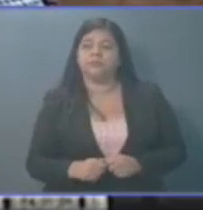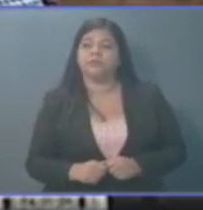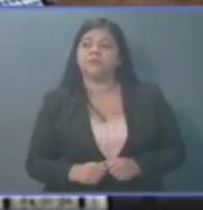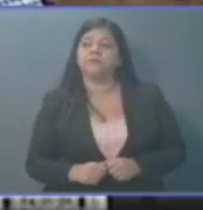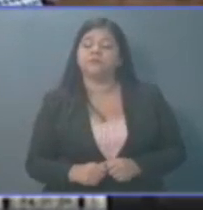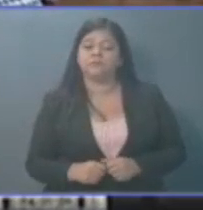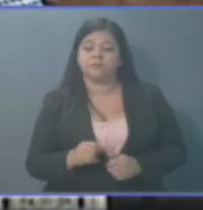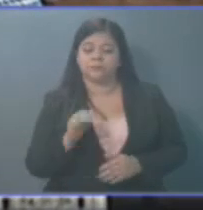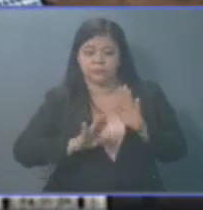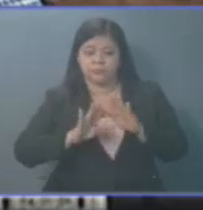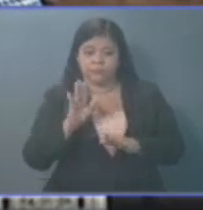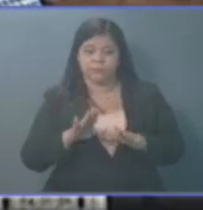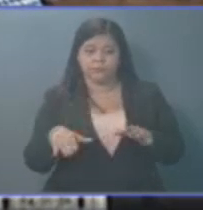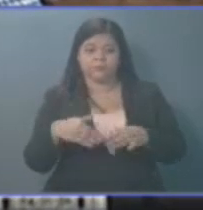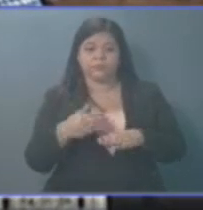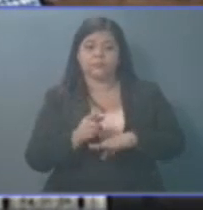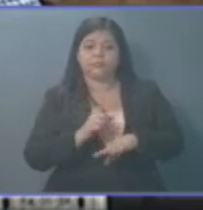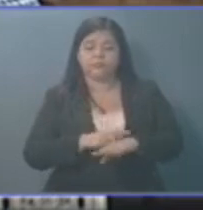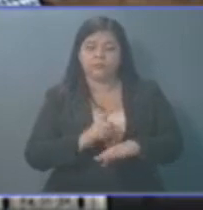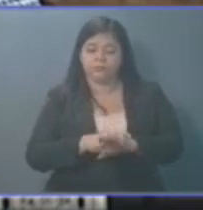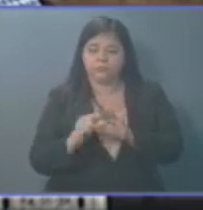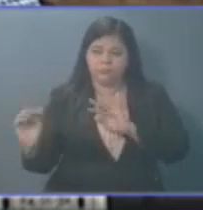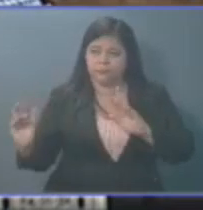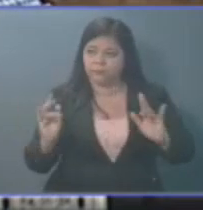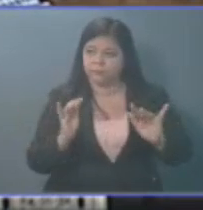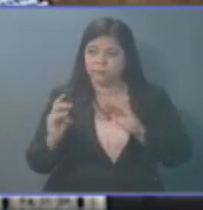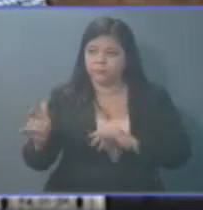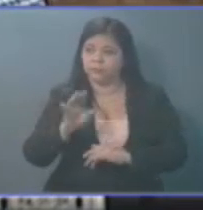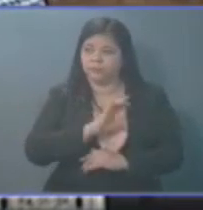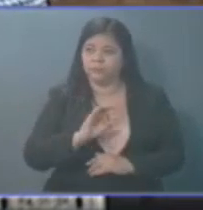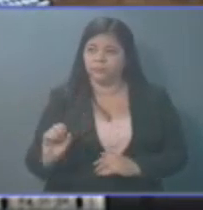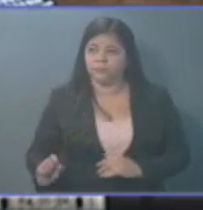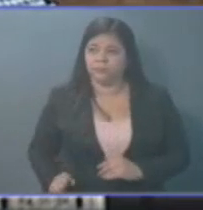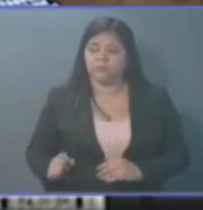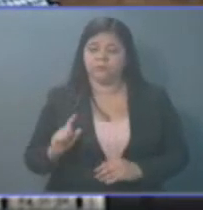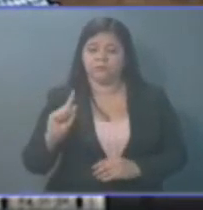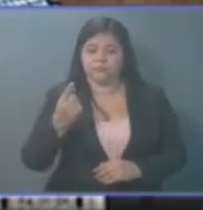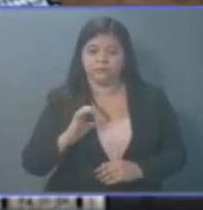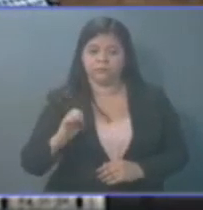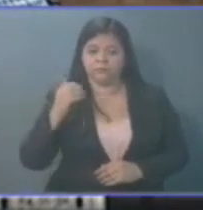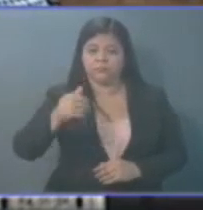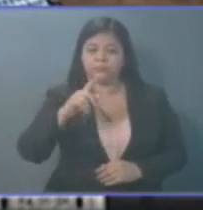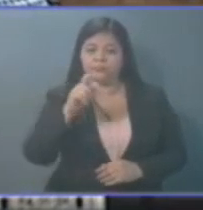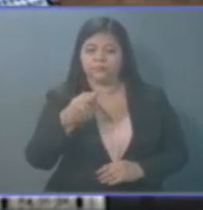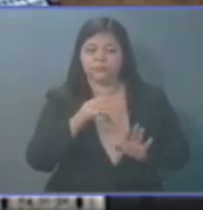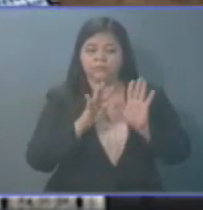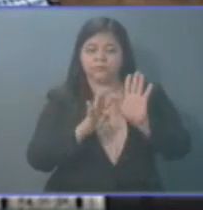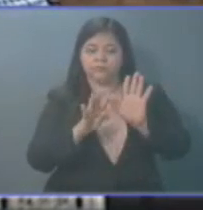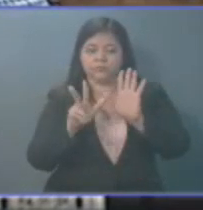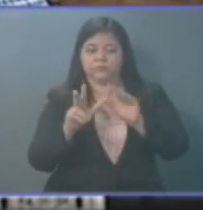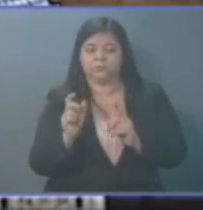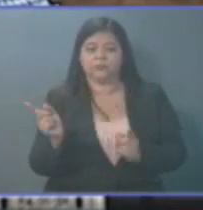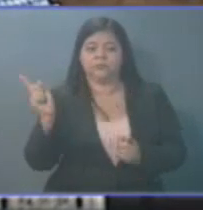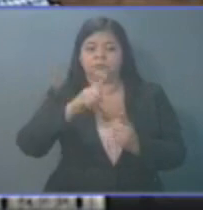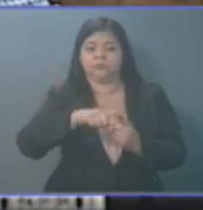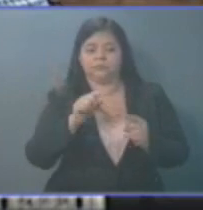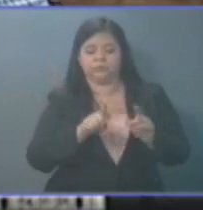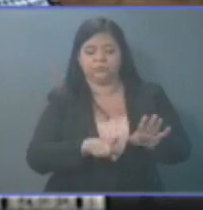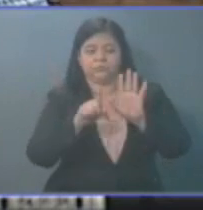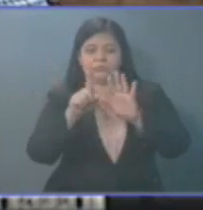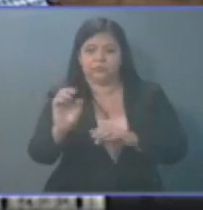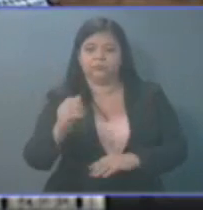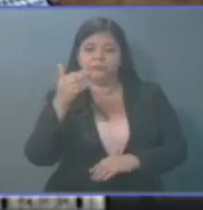que participaron en el conflicto armado interno de El Salvador del 1 de enero de 1980 al 16